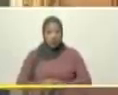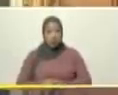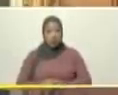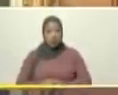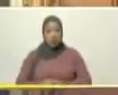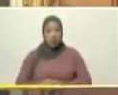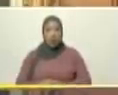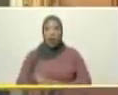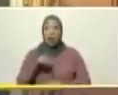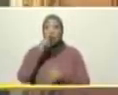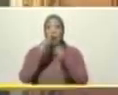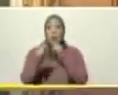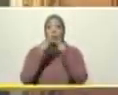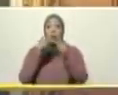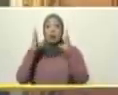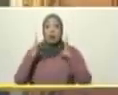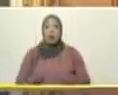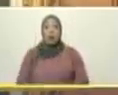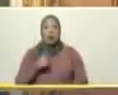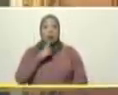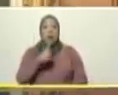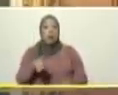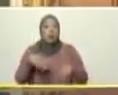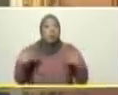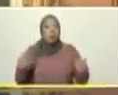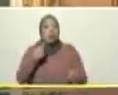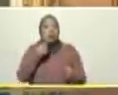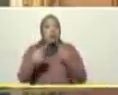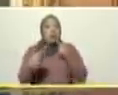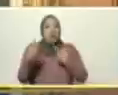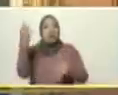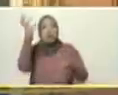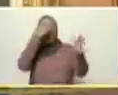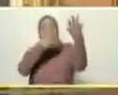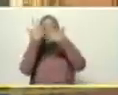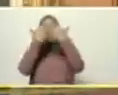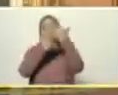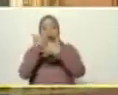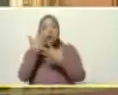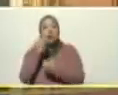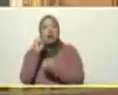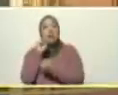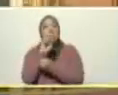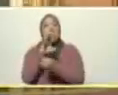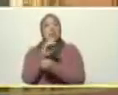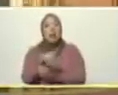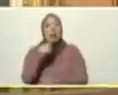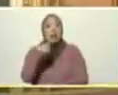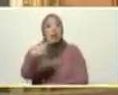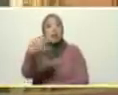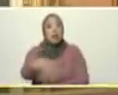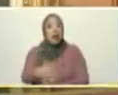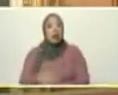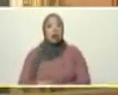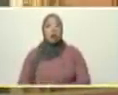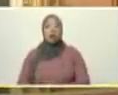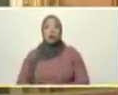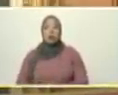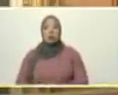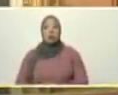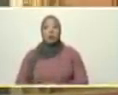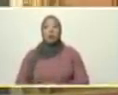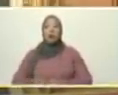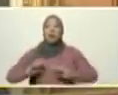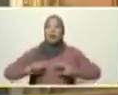los periodistas no sabían qué decir de la declaración, pero ya el mensaje estaba dado. Y allí, con ese mensaje